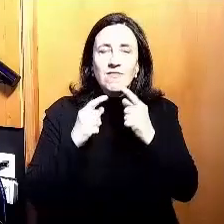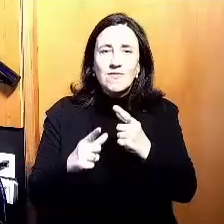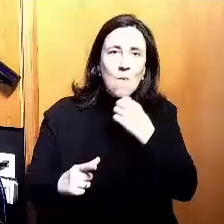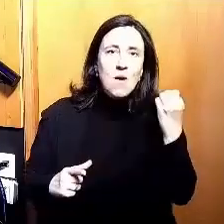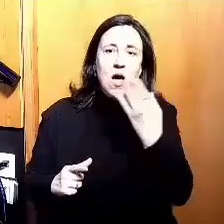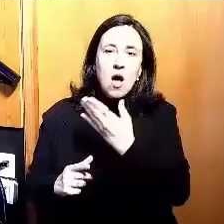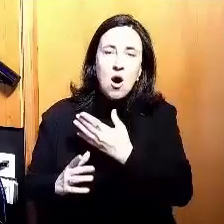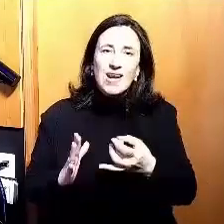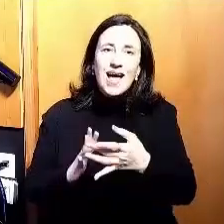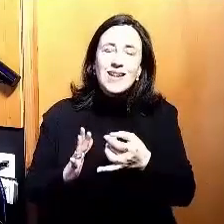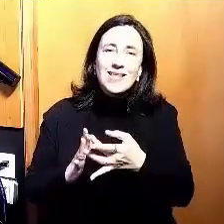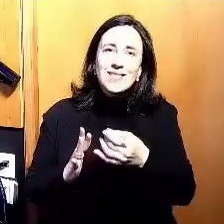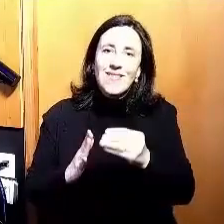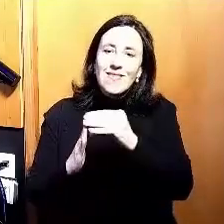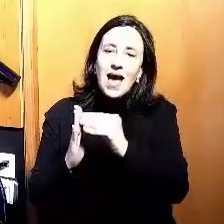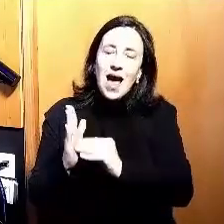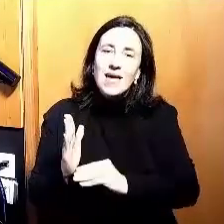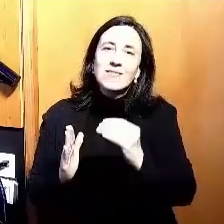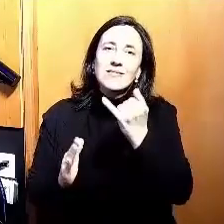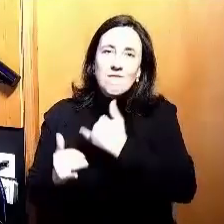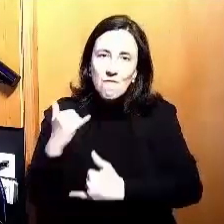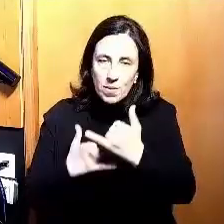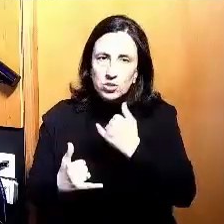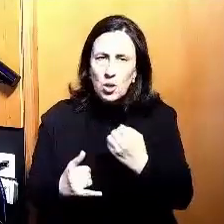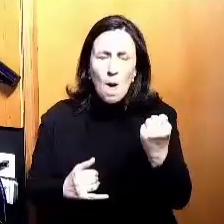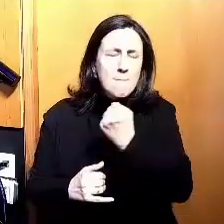la agenda de datos. ¿Qué es lo más importante que tenemos que hacer?